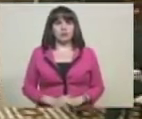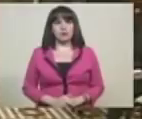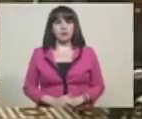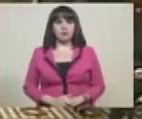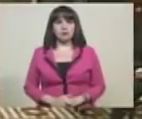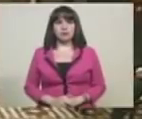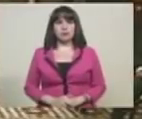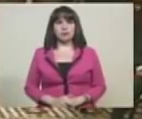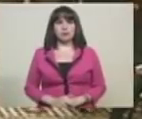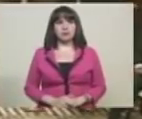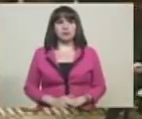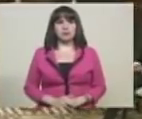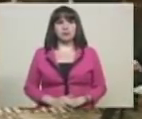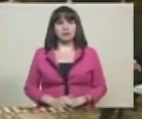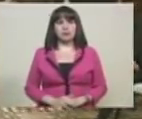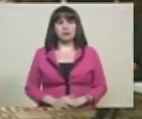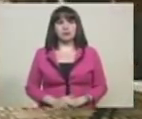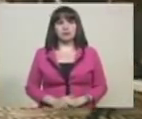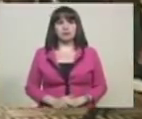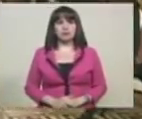Y el petro estará allí, mira,